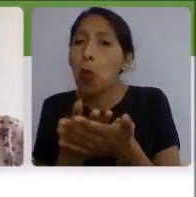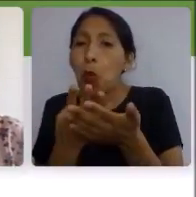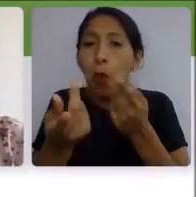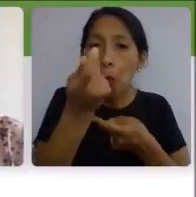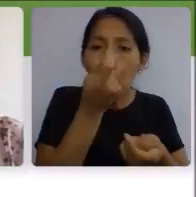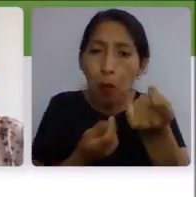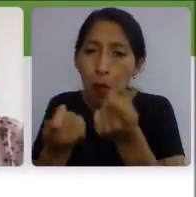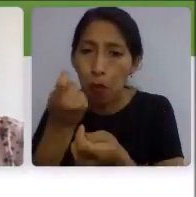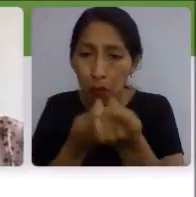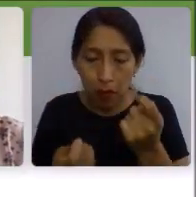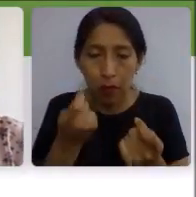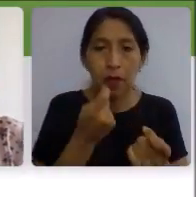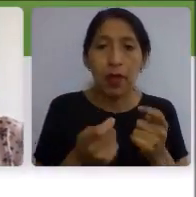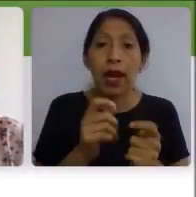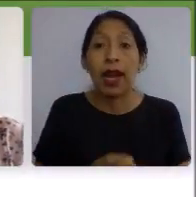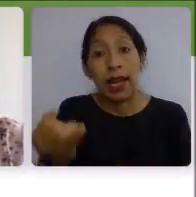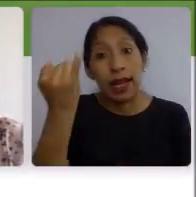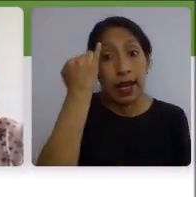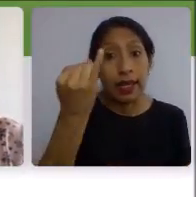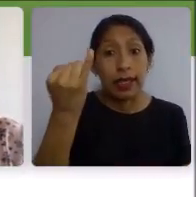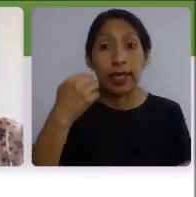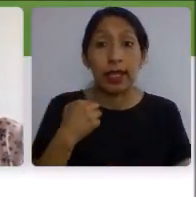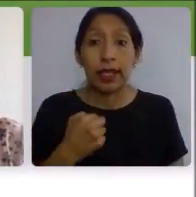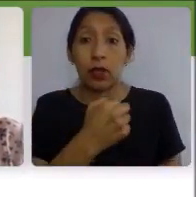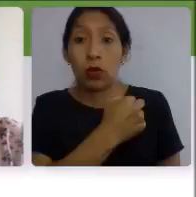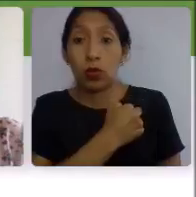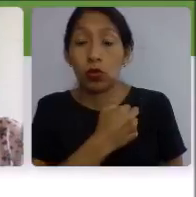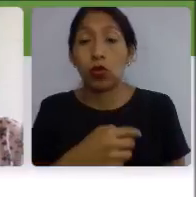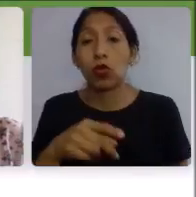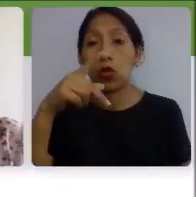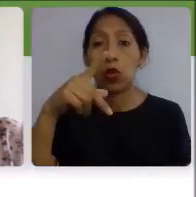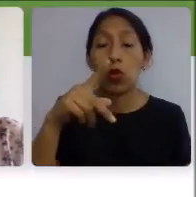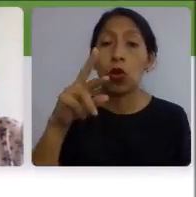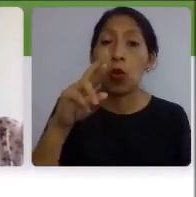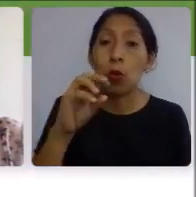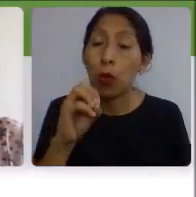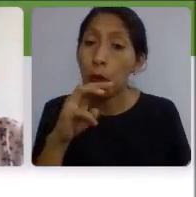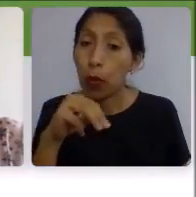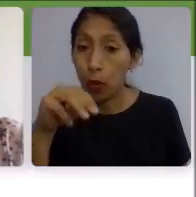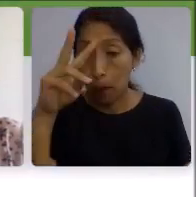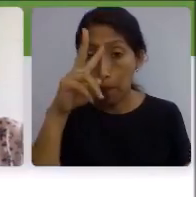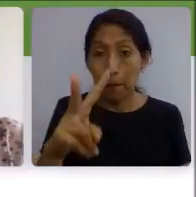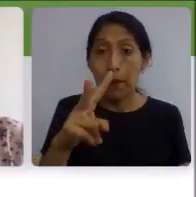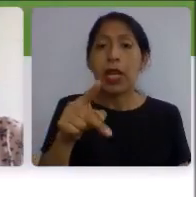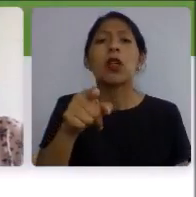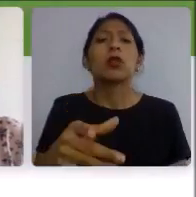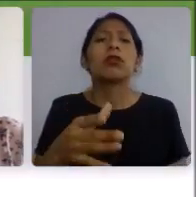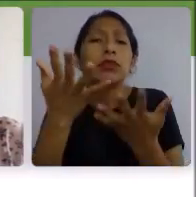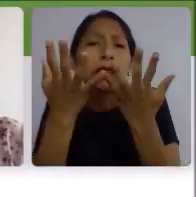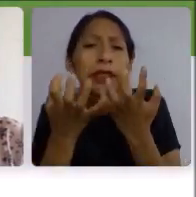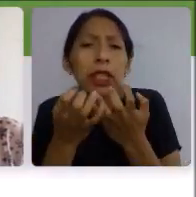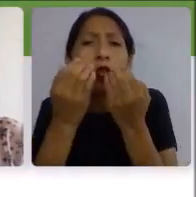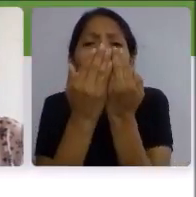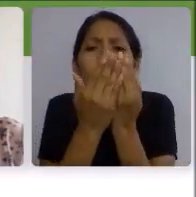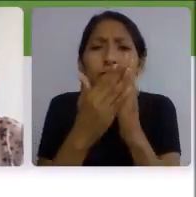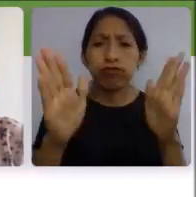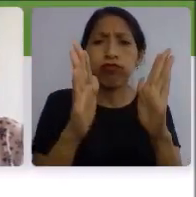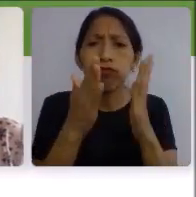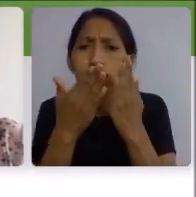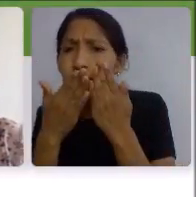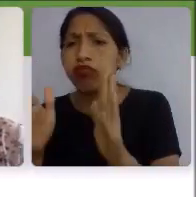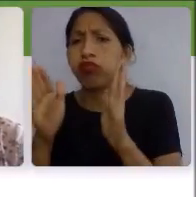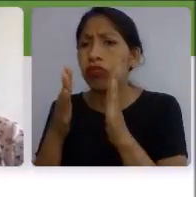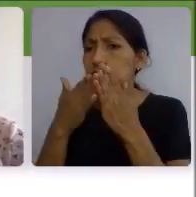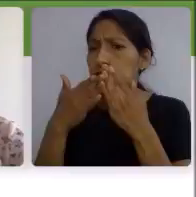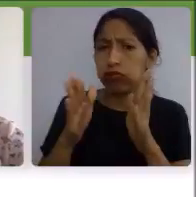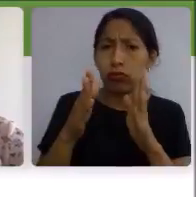negociación efectiva. La idea a nosotros como PromPerú, nos interesa mucho que ustedes puedan abrir mercados, que